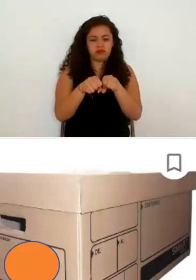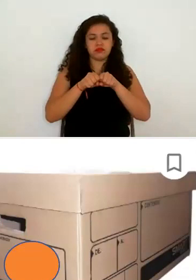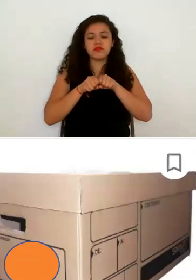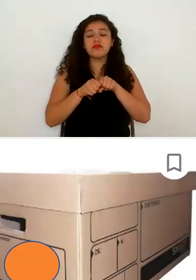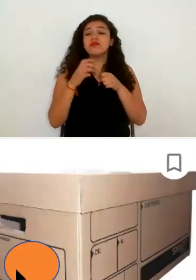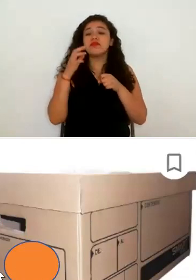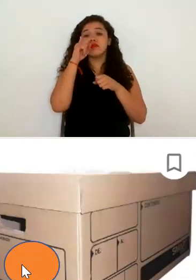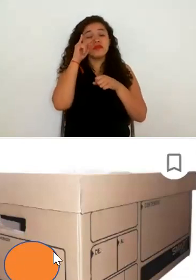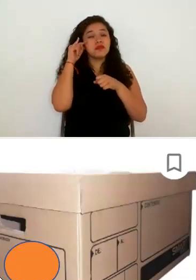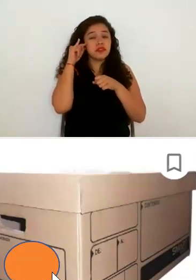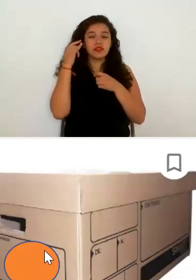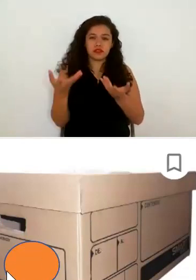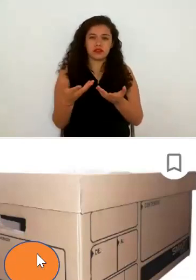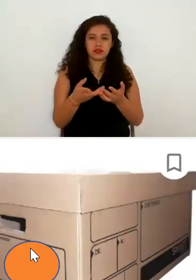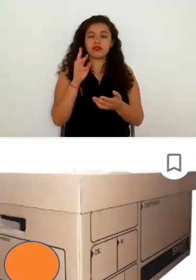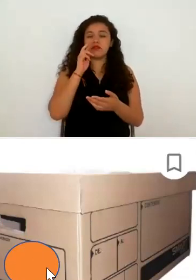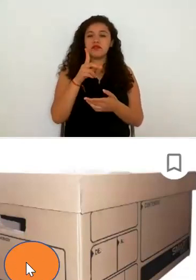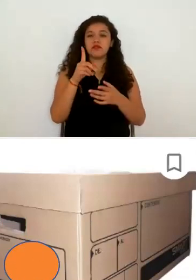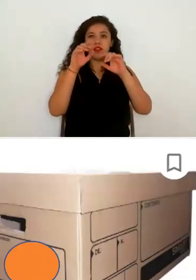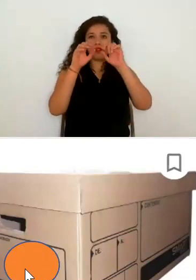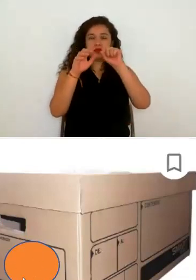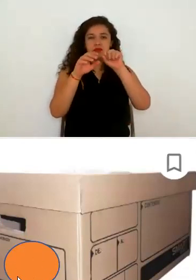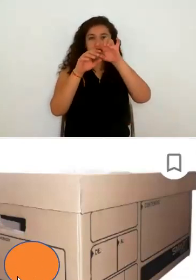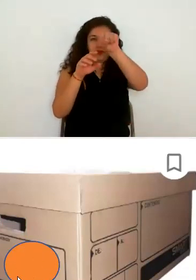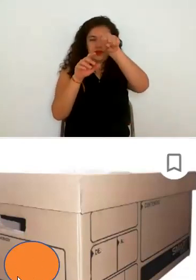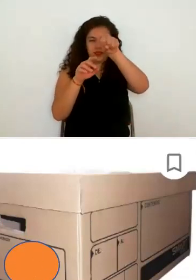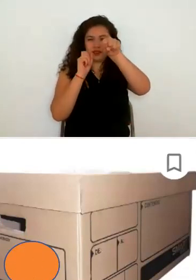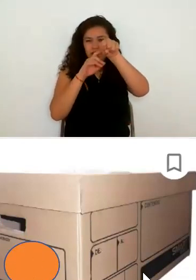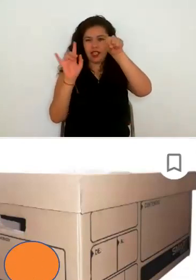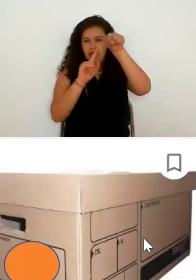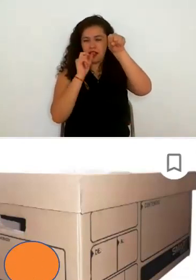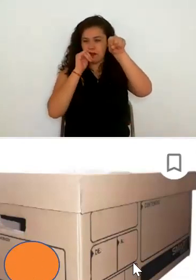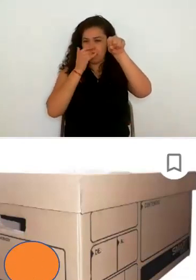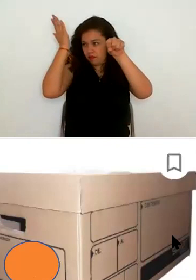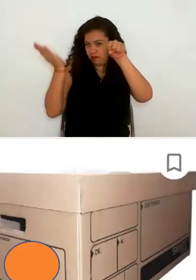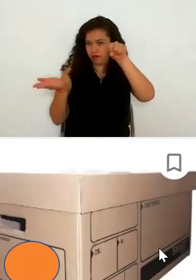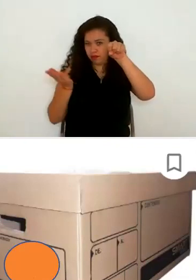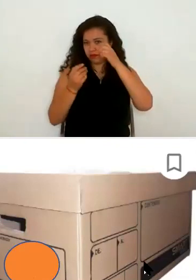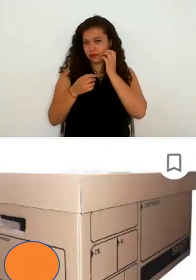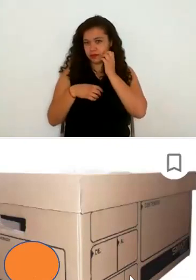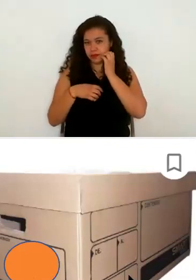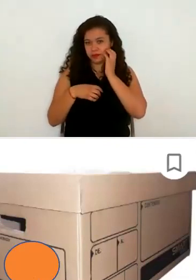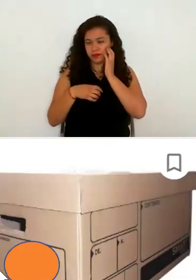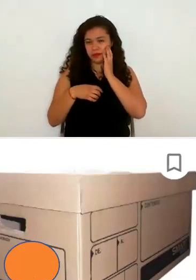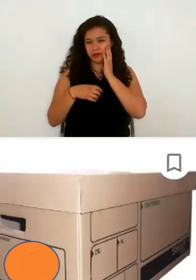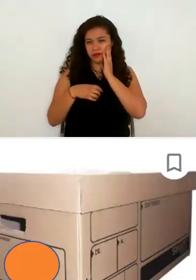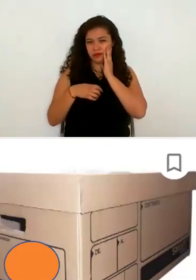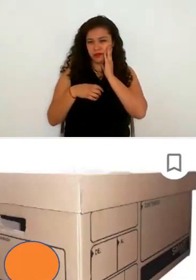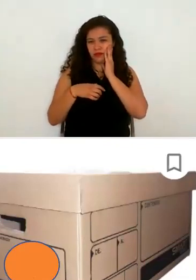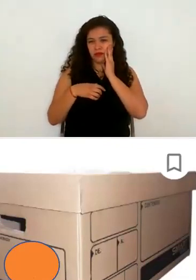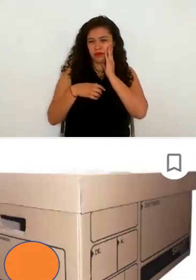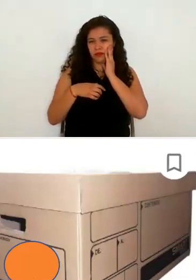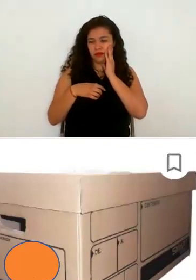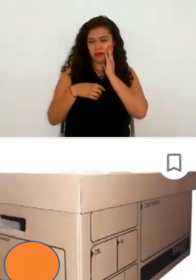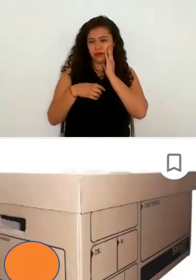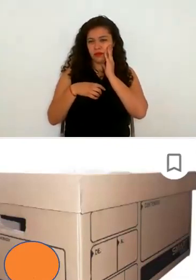la tapa. Lo ideal es colocarlo en la parte aquí frontal o en algunos casos en la lateral o en los